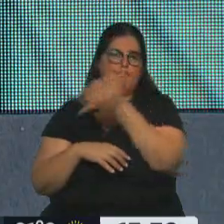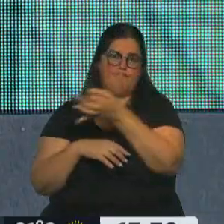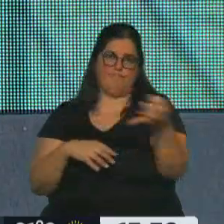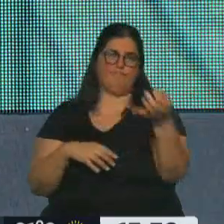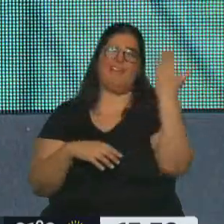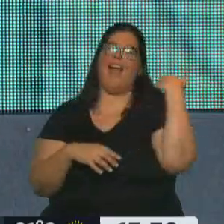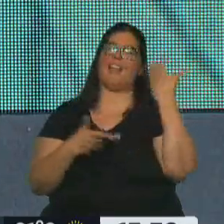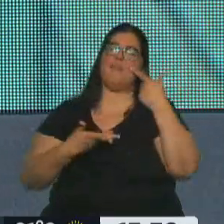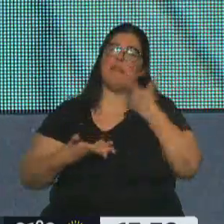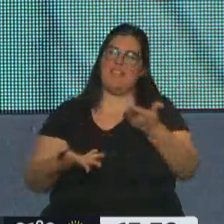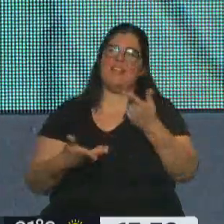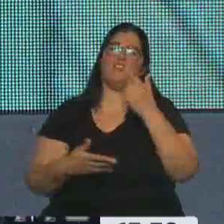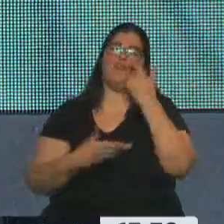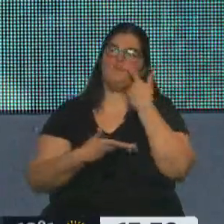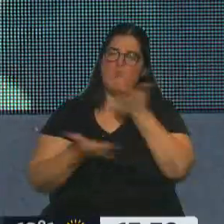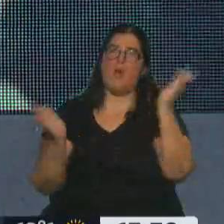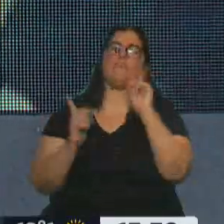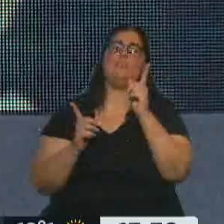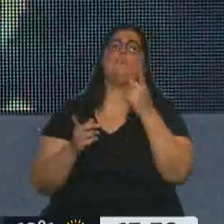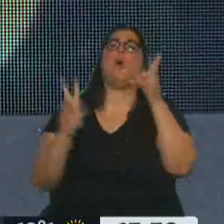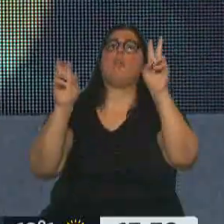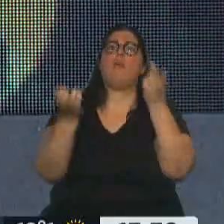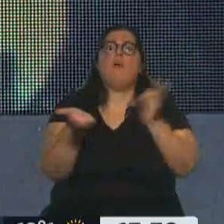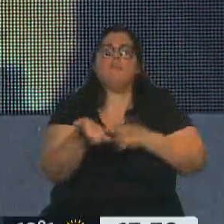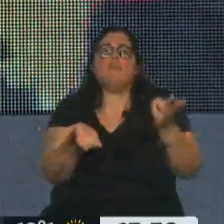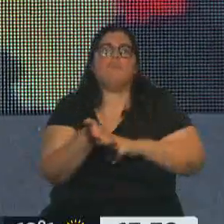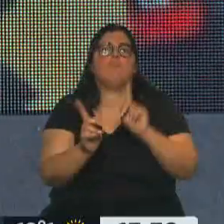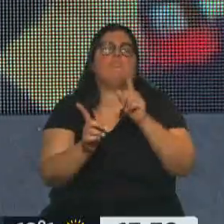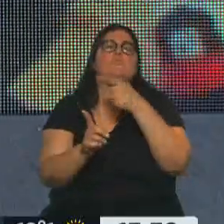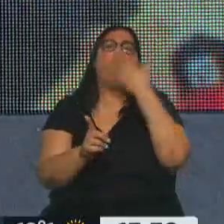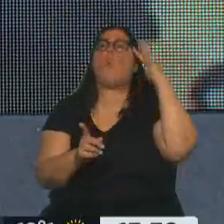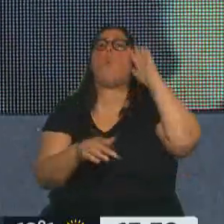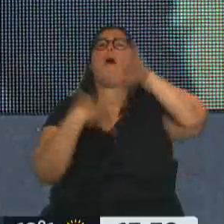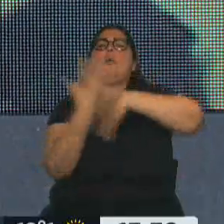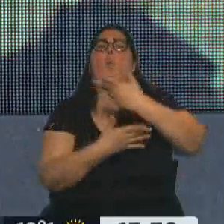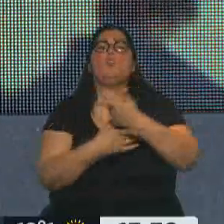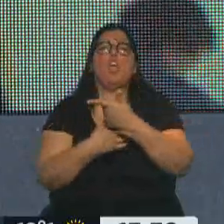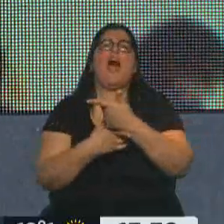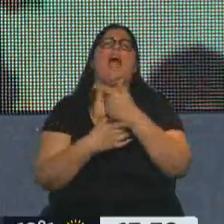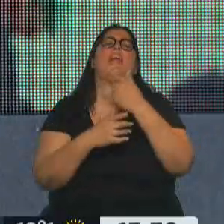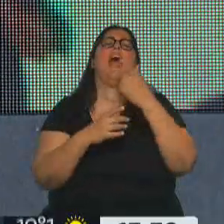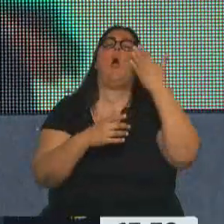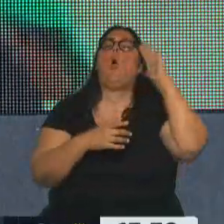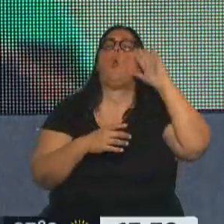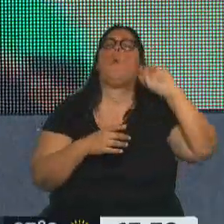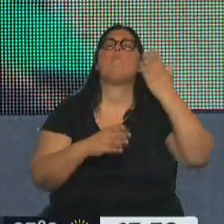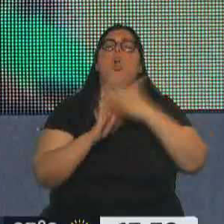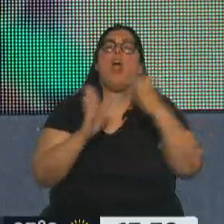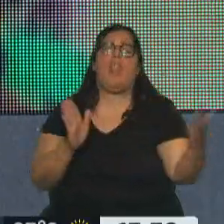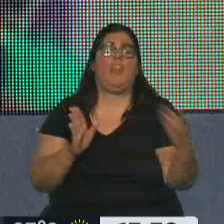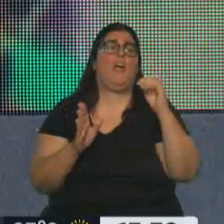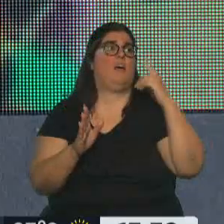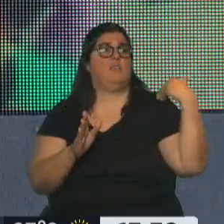en la presentación, ¿no? Un tema recurrente en la historia de la Cuba revolucionaria, de la Cuba contemporánea, que no ha